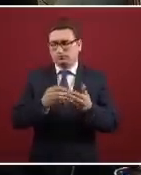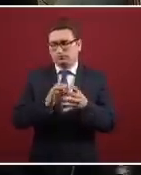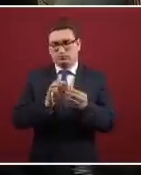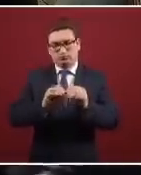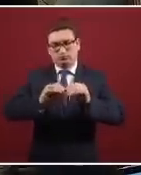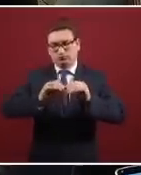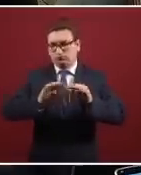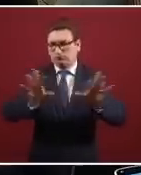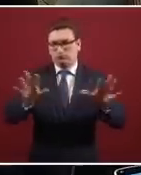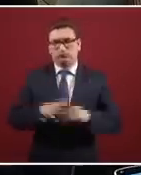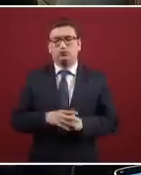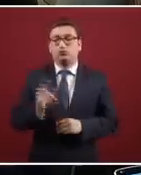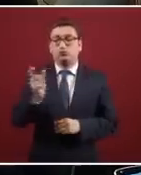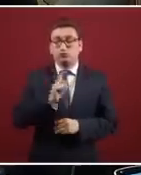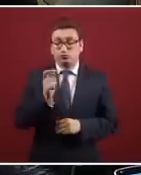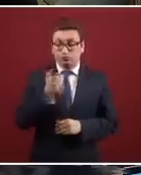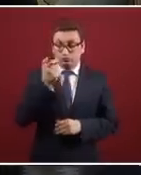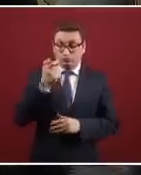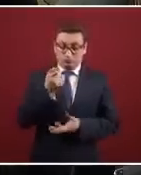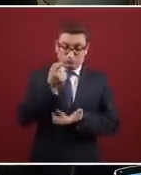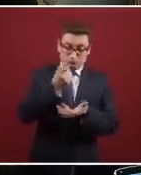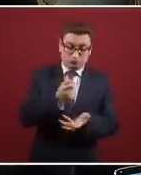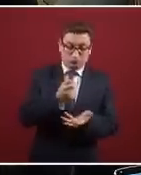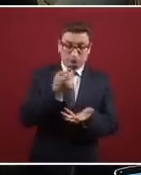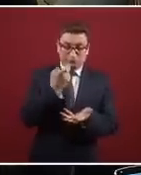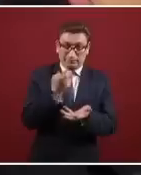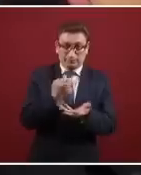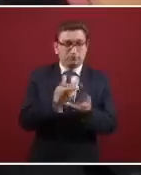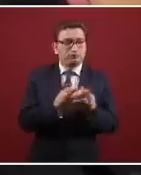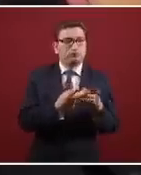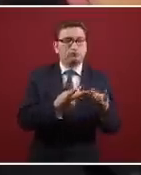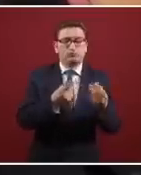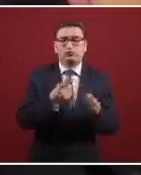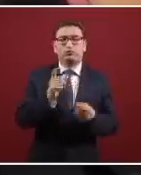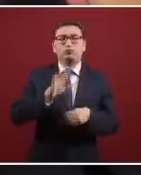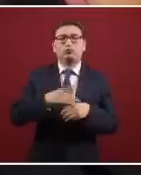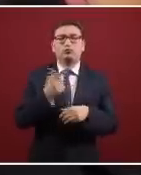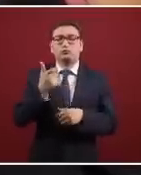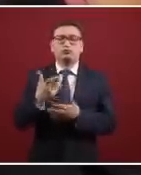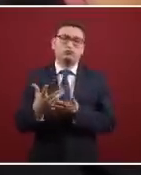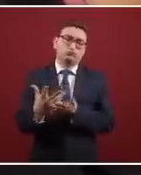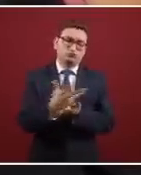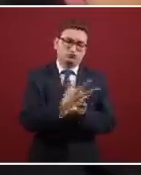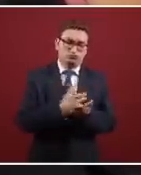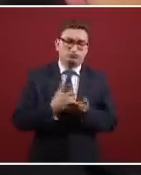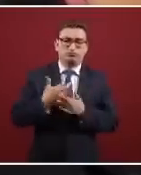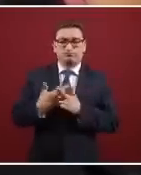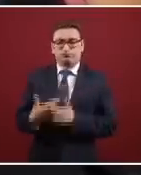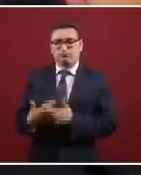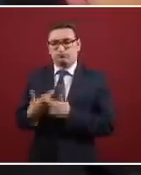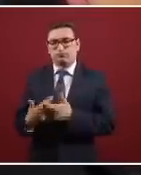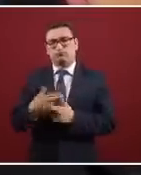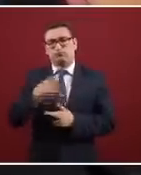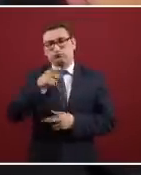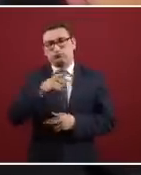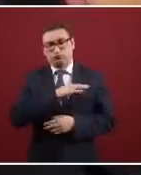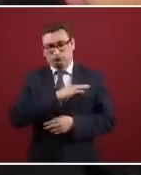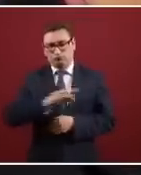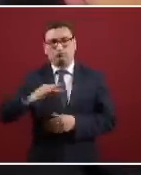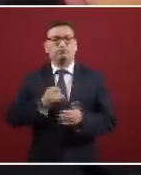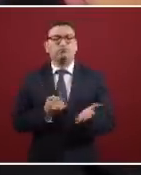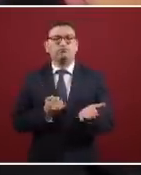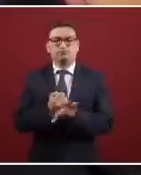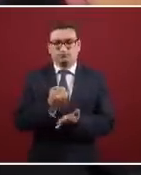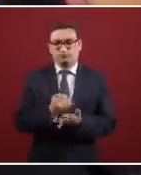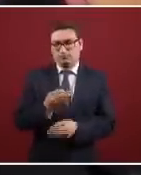transparentar por completo el ejercicio de ese gasto, de ese ahorro que después del que usted va a poder disponer, porque en esta